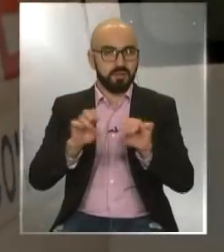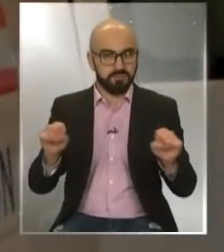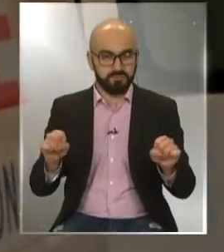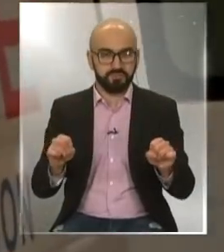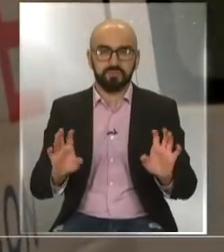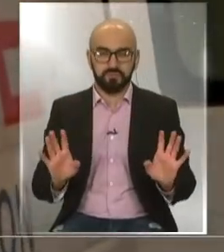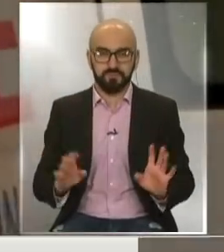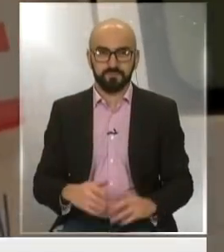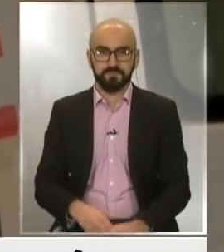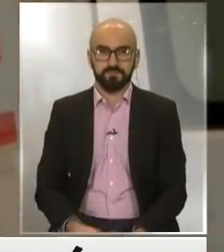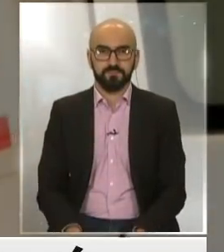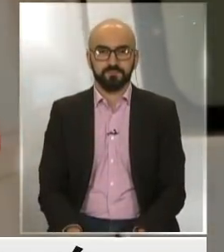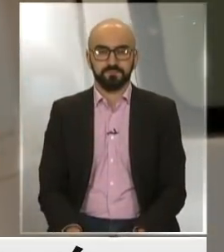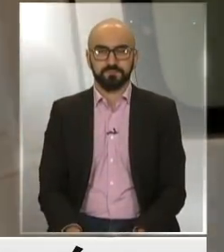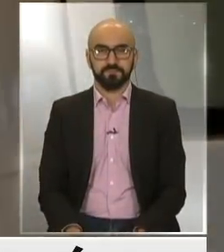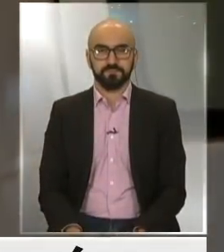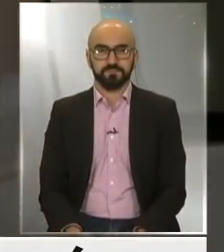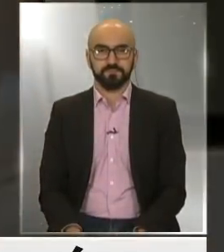¿Sí?